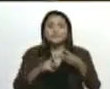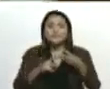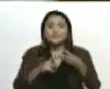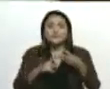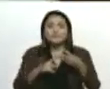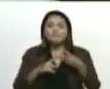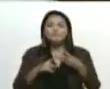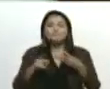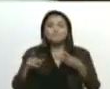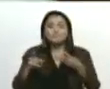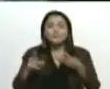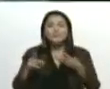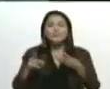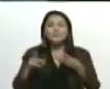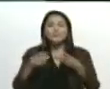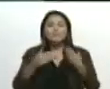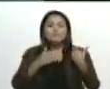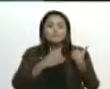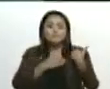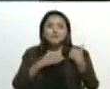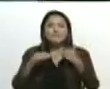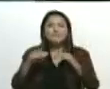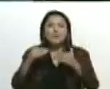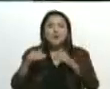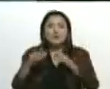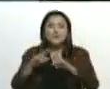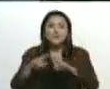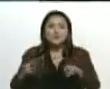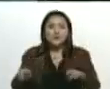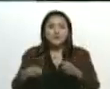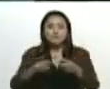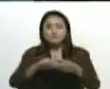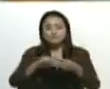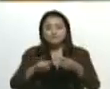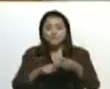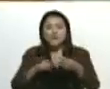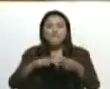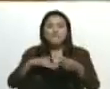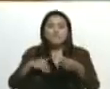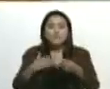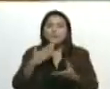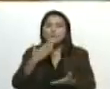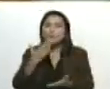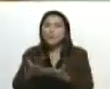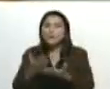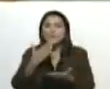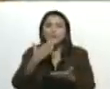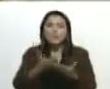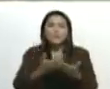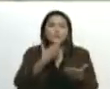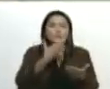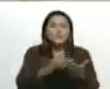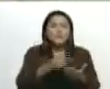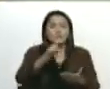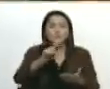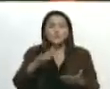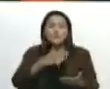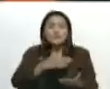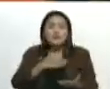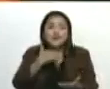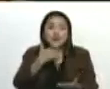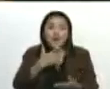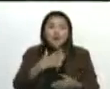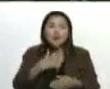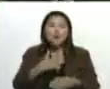Moral Republicano. Son los entes que postulan a las personas que aspiren o tengan las condiciones